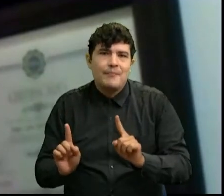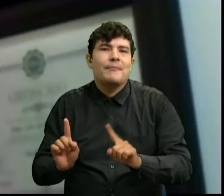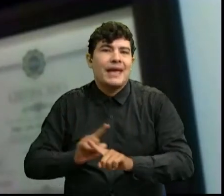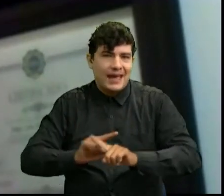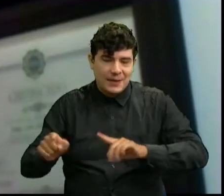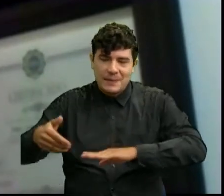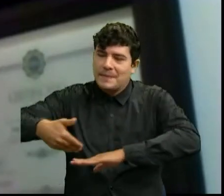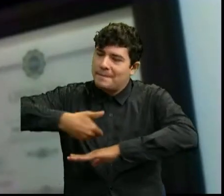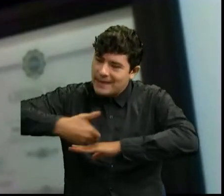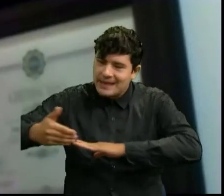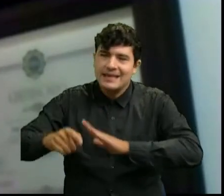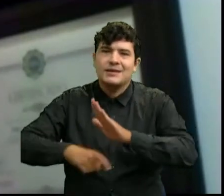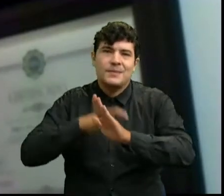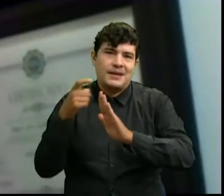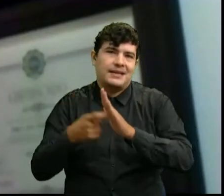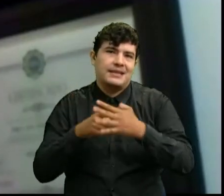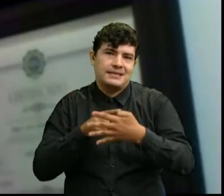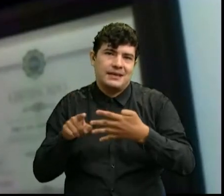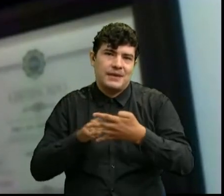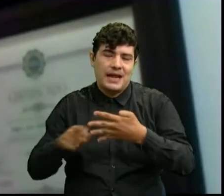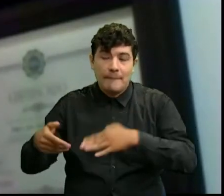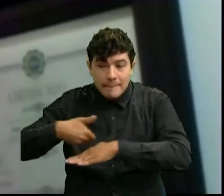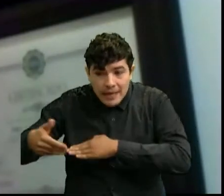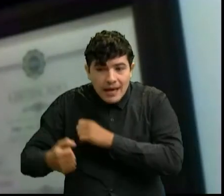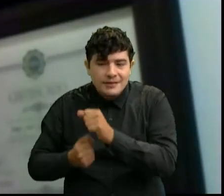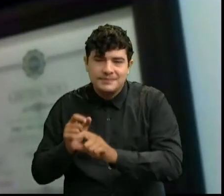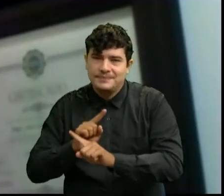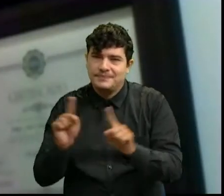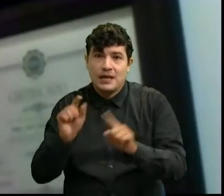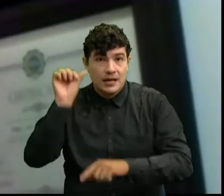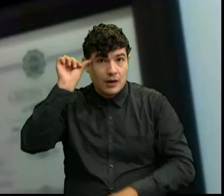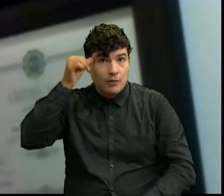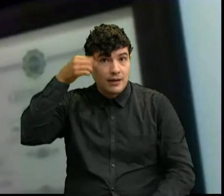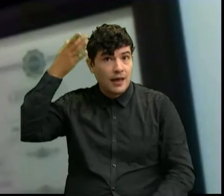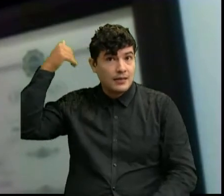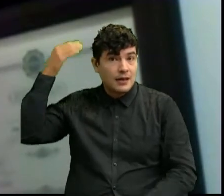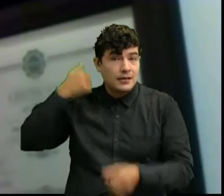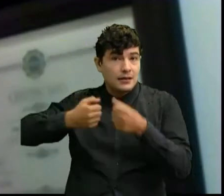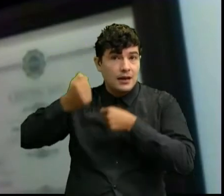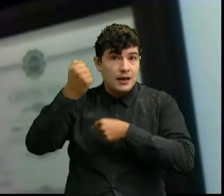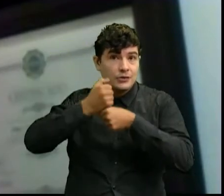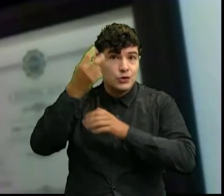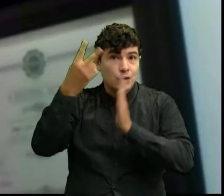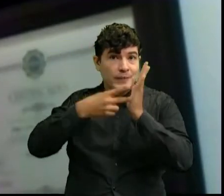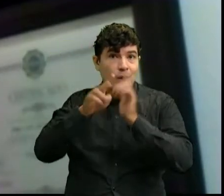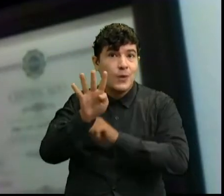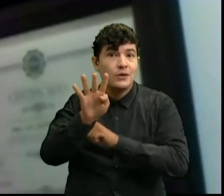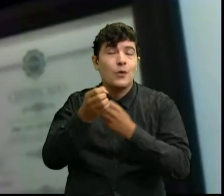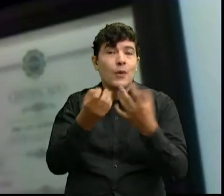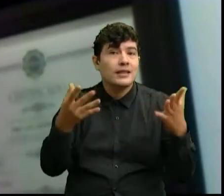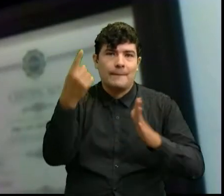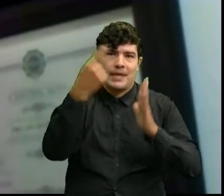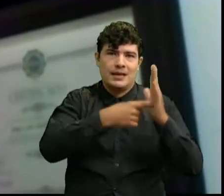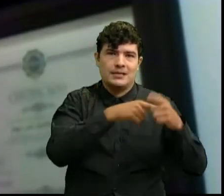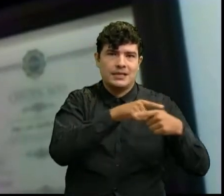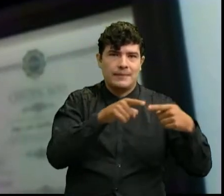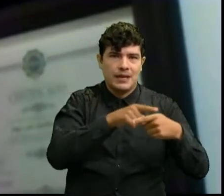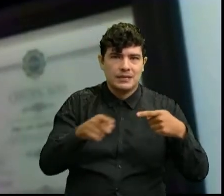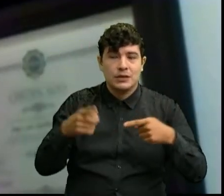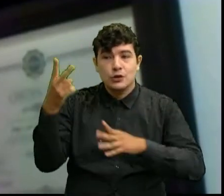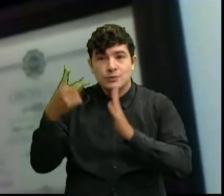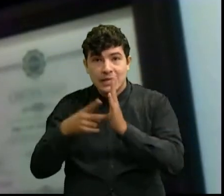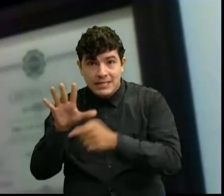requisito de semanas. Y recordemos que las semanas han variado. En el año 2004 eran 1.000 semanas,